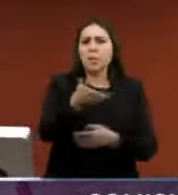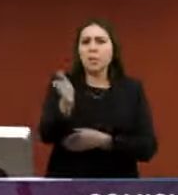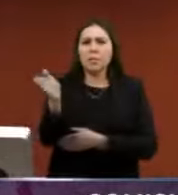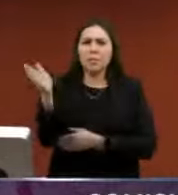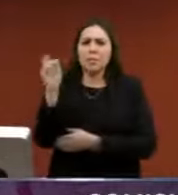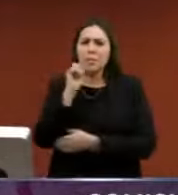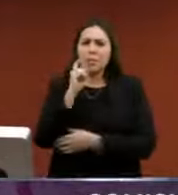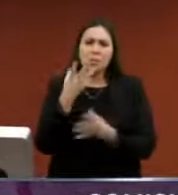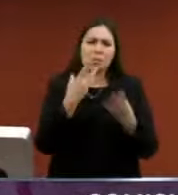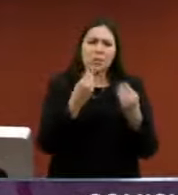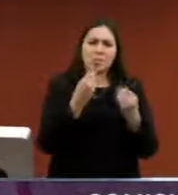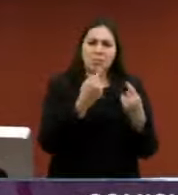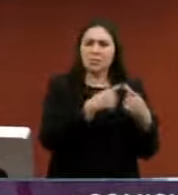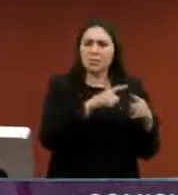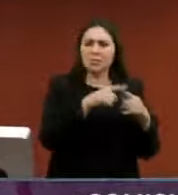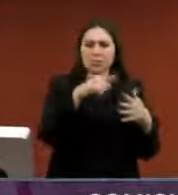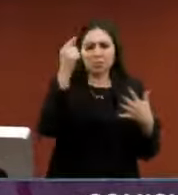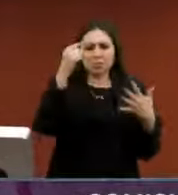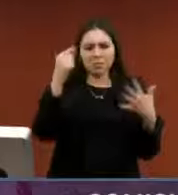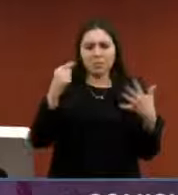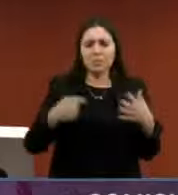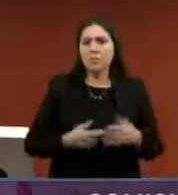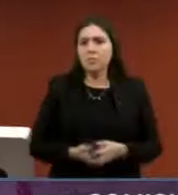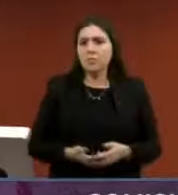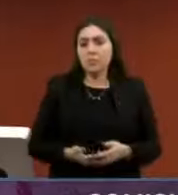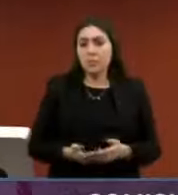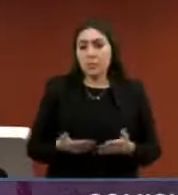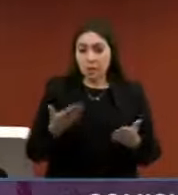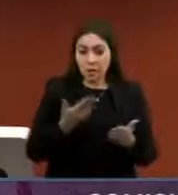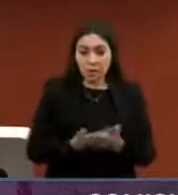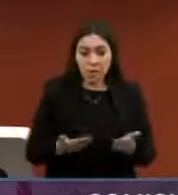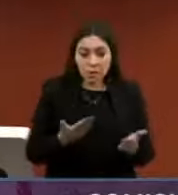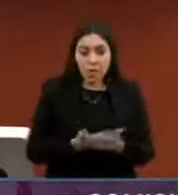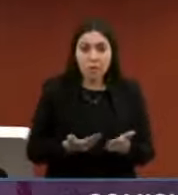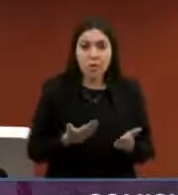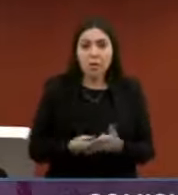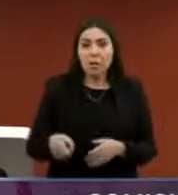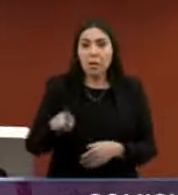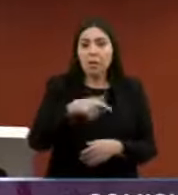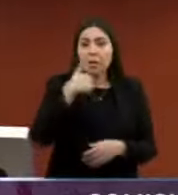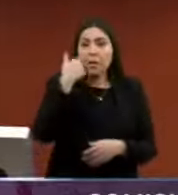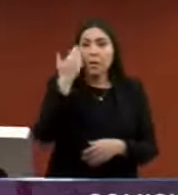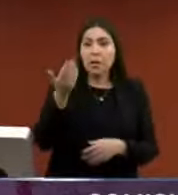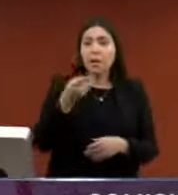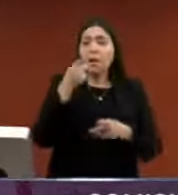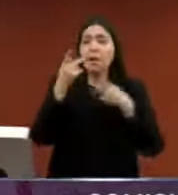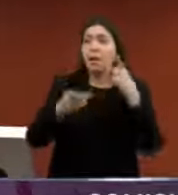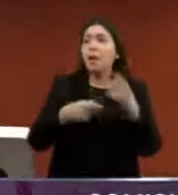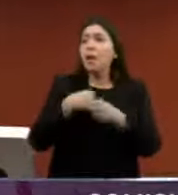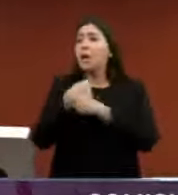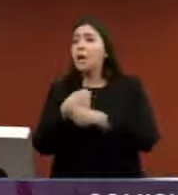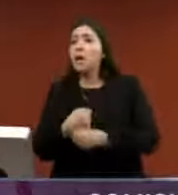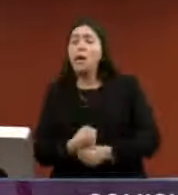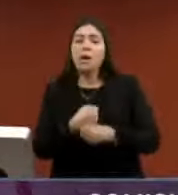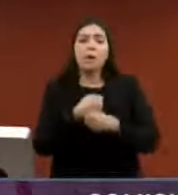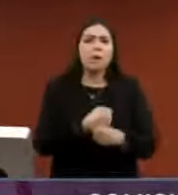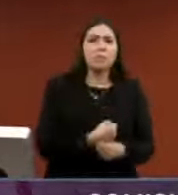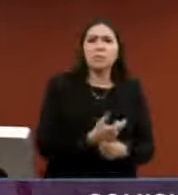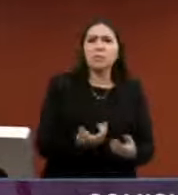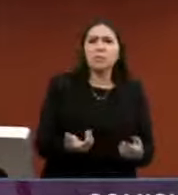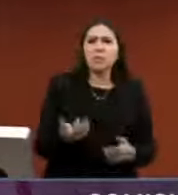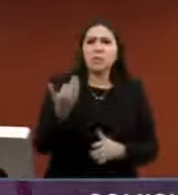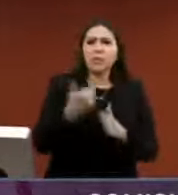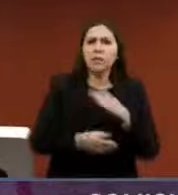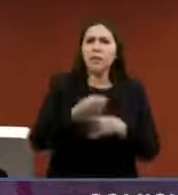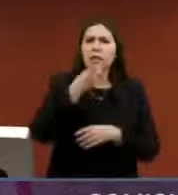miles. Y por supuesto, yo no sé por qué ahora piden se hacen los mártires y no han dicho nada de